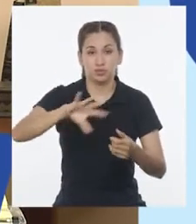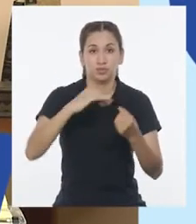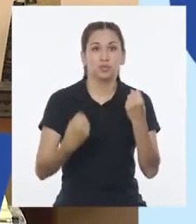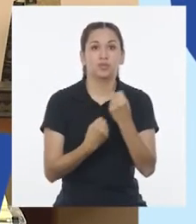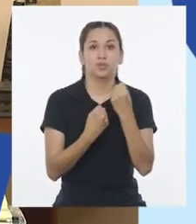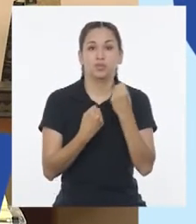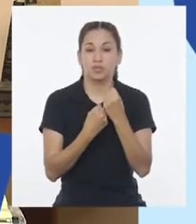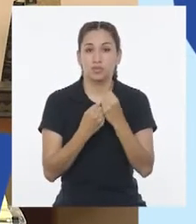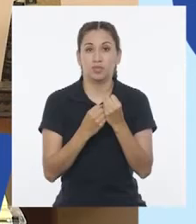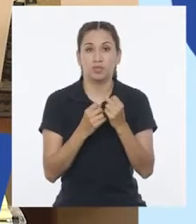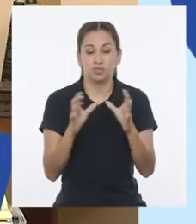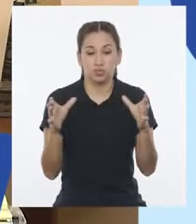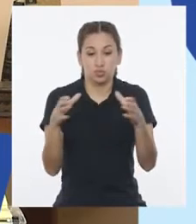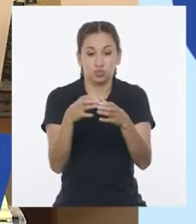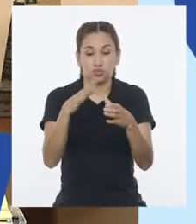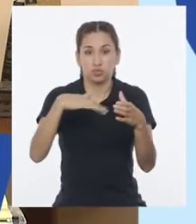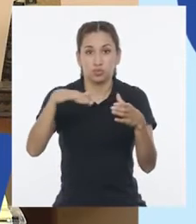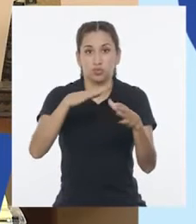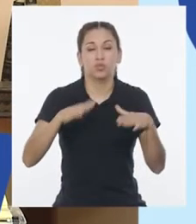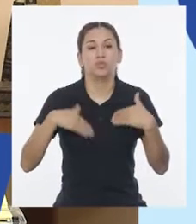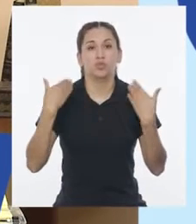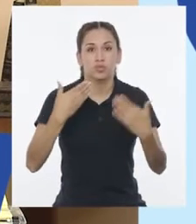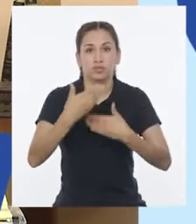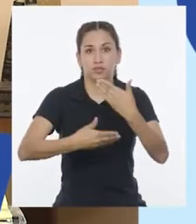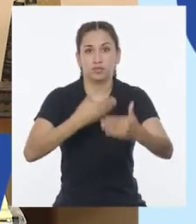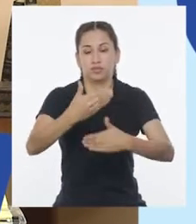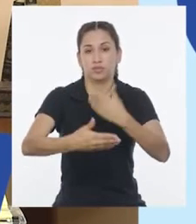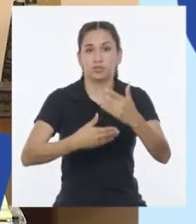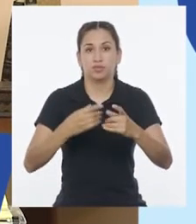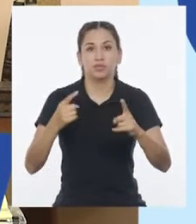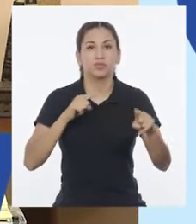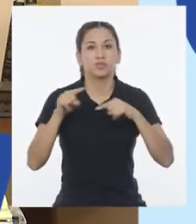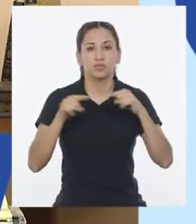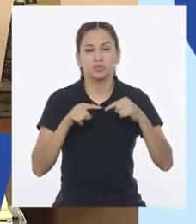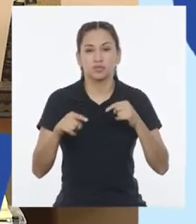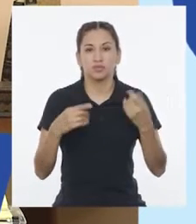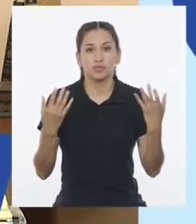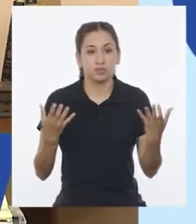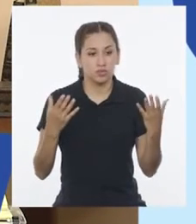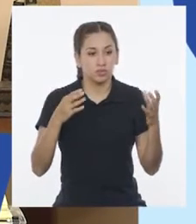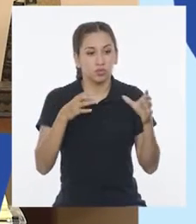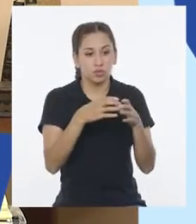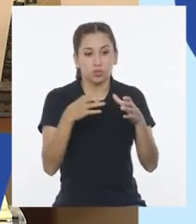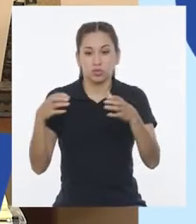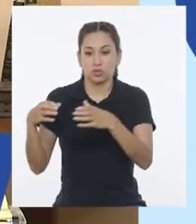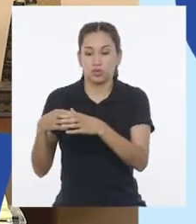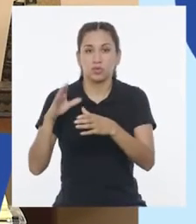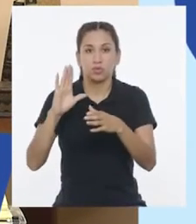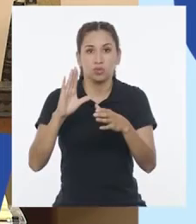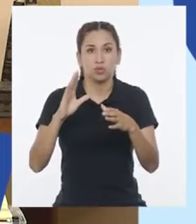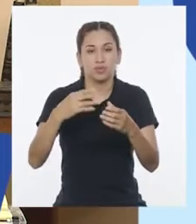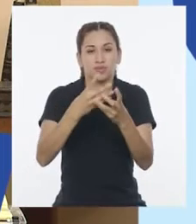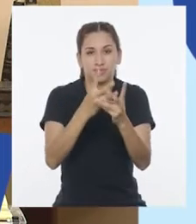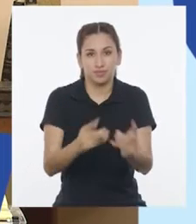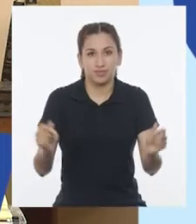el apoyo de las rondas campesinas, pueden ejercer las funciones jurisdiccionales dentro de su ámbito